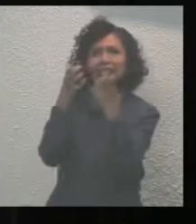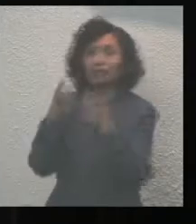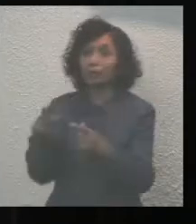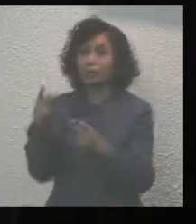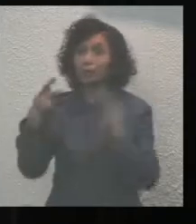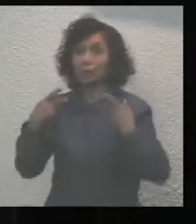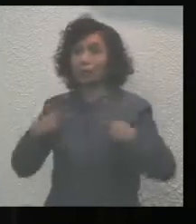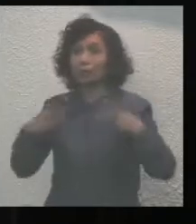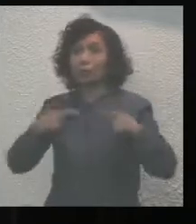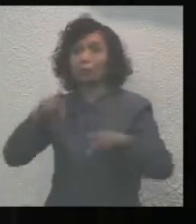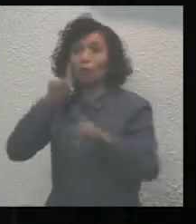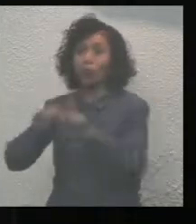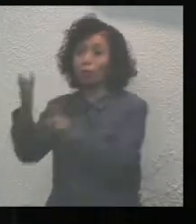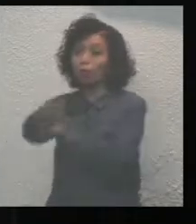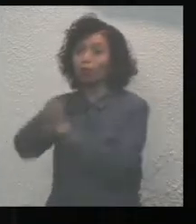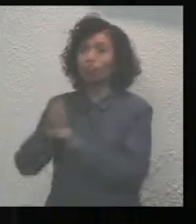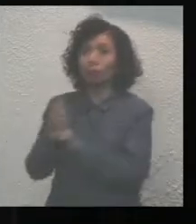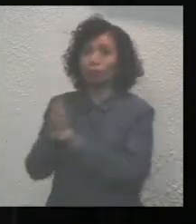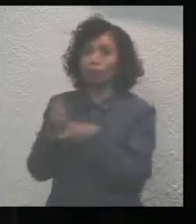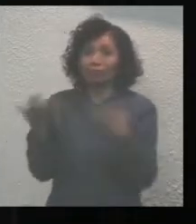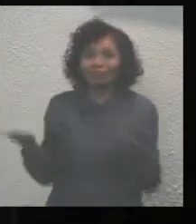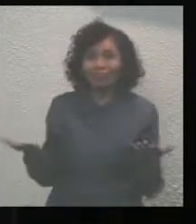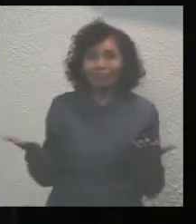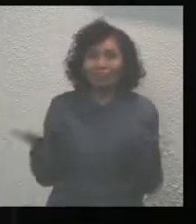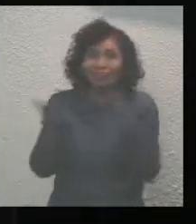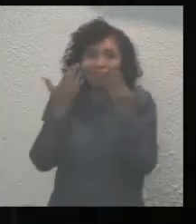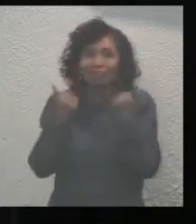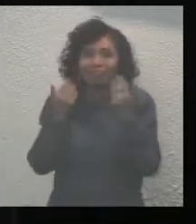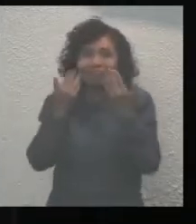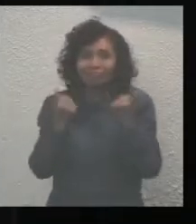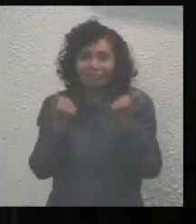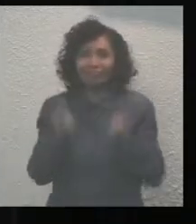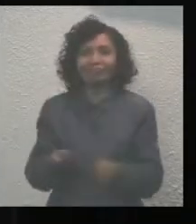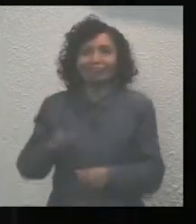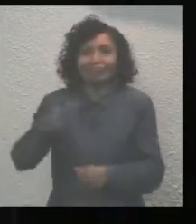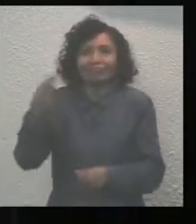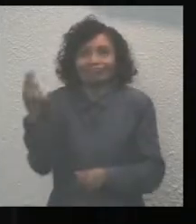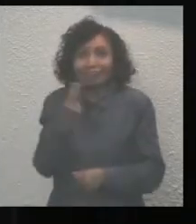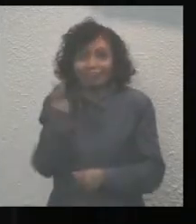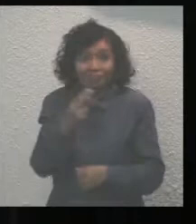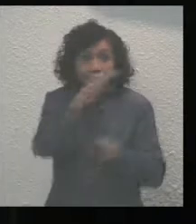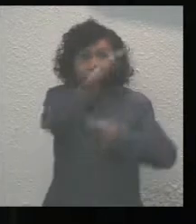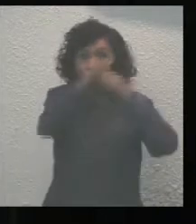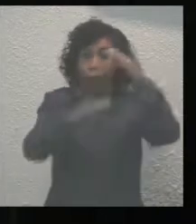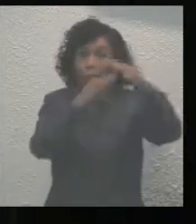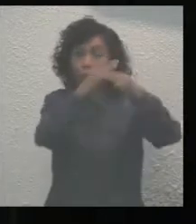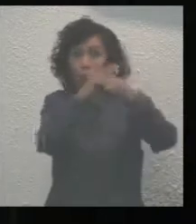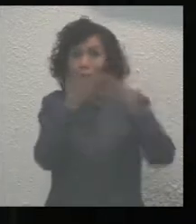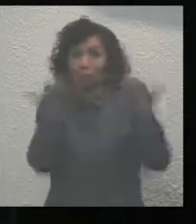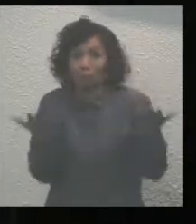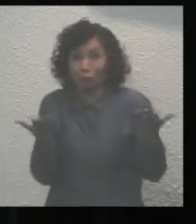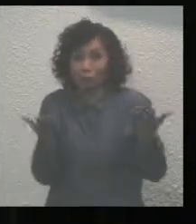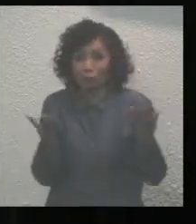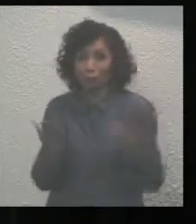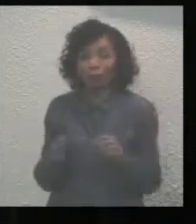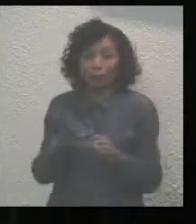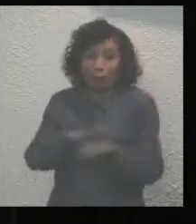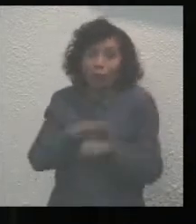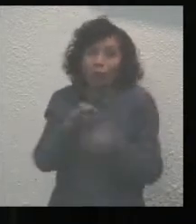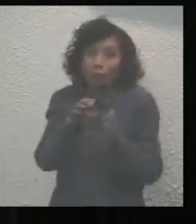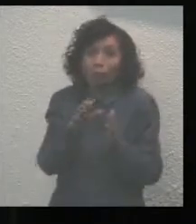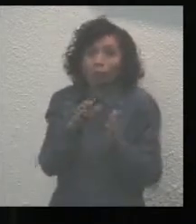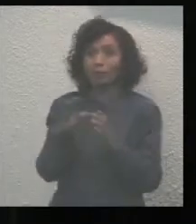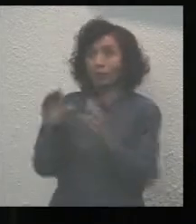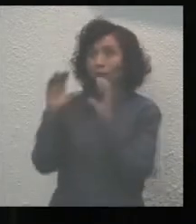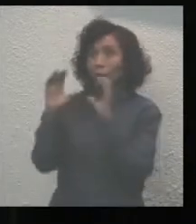no tenemos garantías de que se estarán atendiendo necesidades urgentes que el mundo nos demanda, como son el cuidado al medio ambiente,